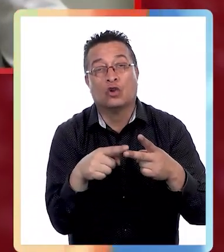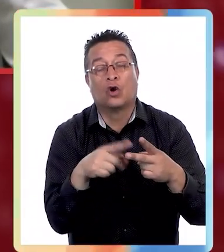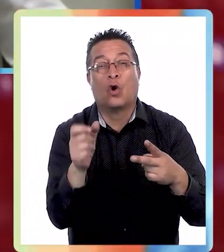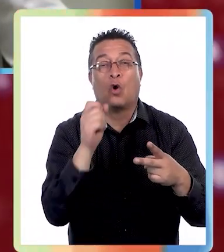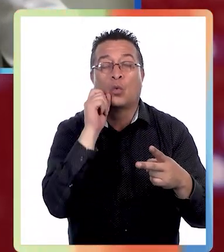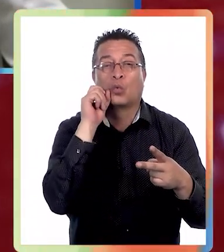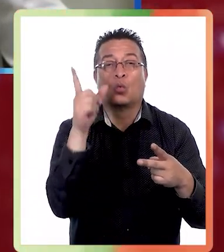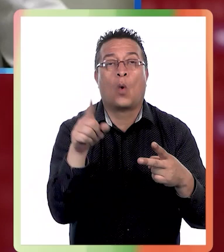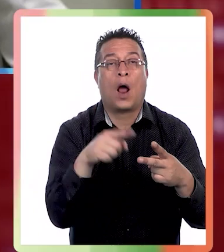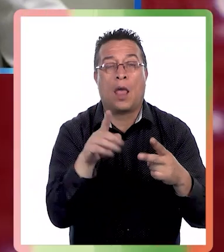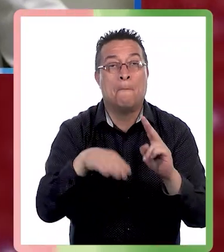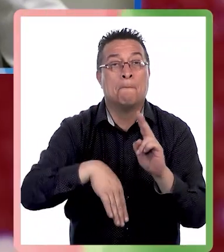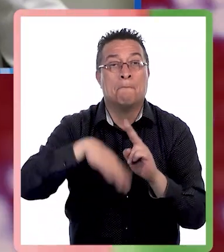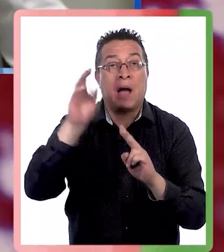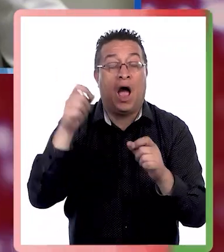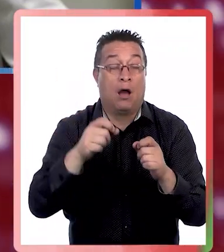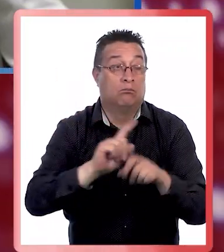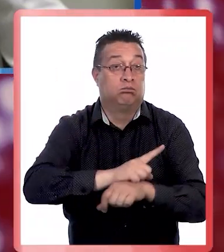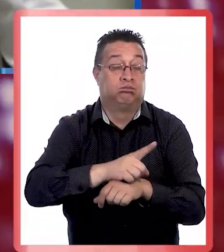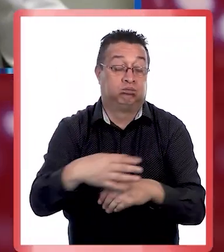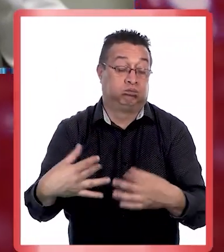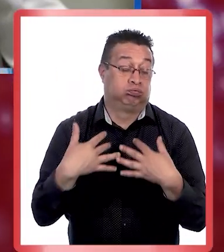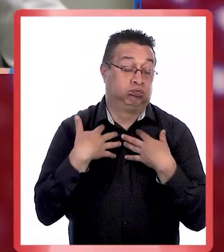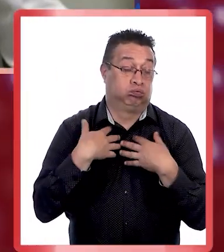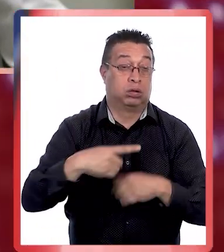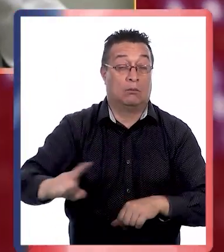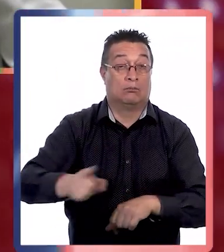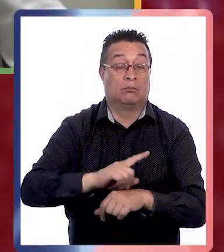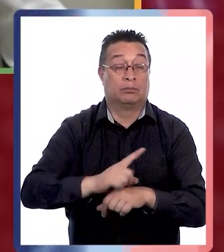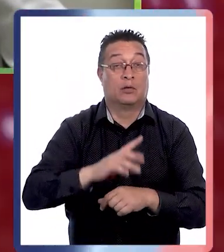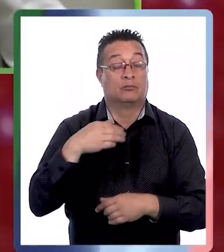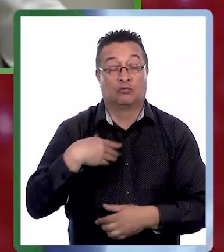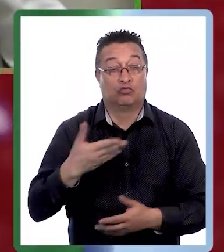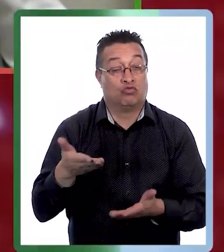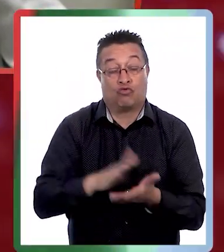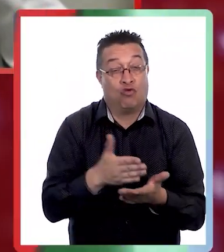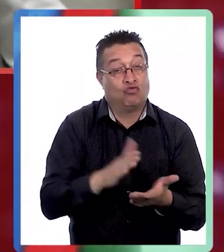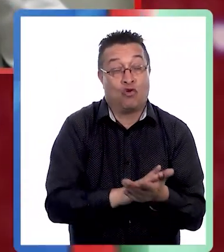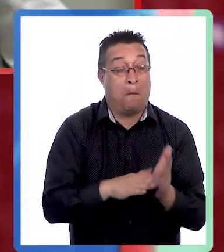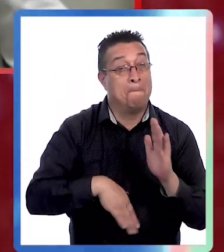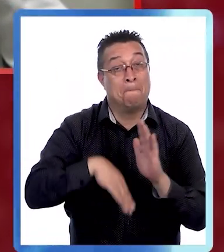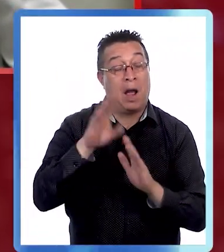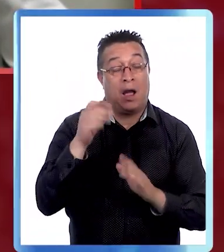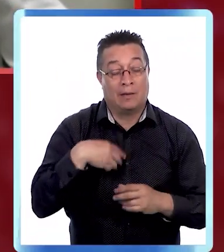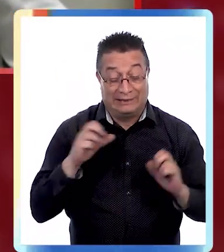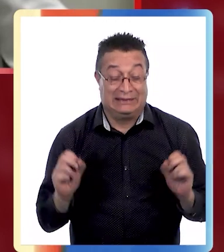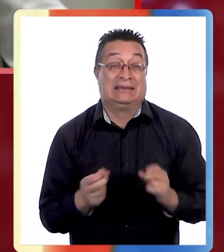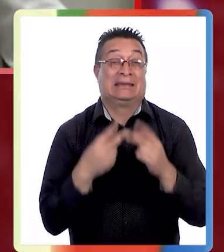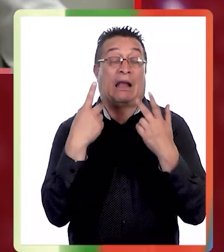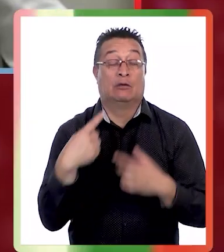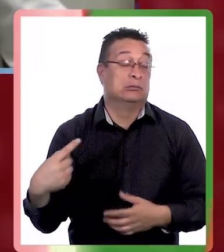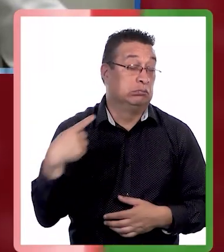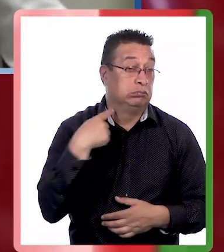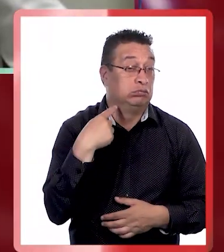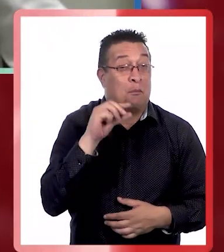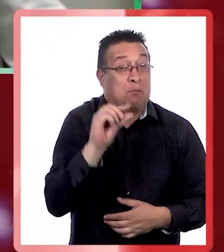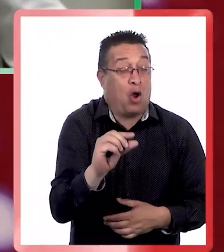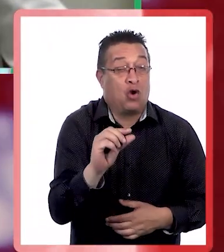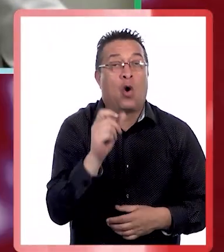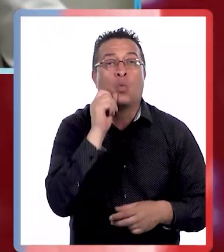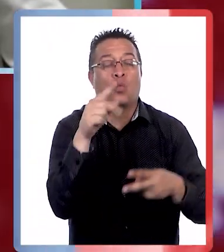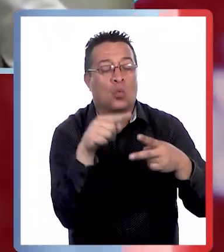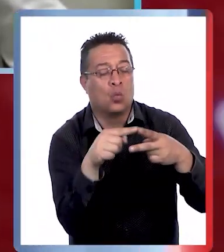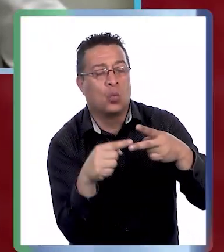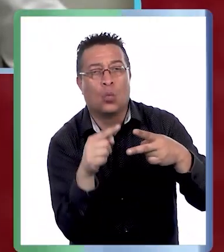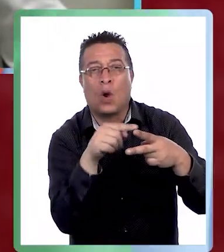cuáles son los que son más invasivos y tienen tasas con menor posibilidad de retorno, con mayor deceso. ¿Cuál es la